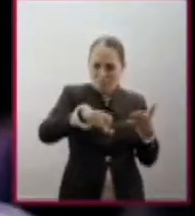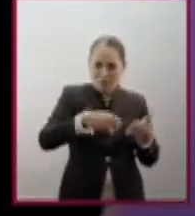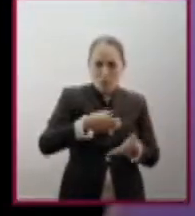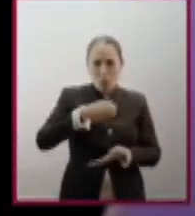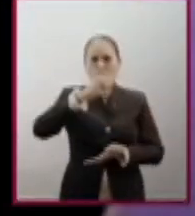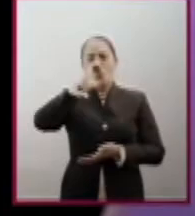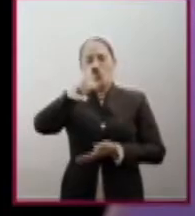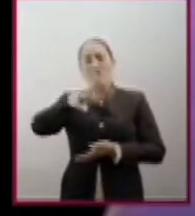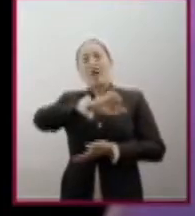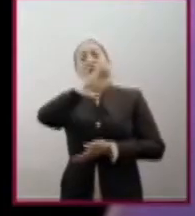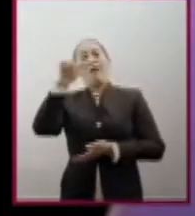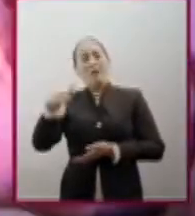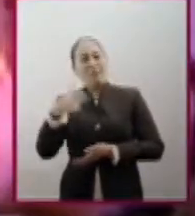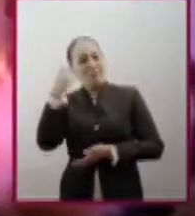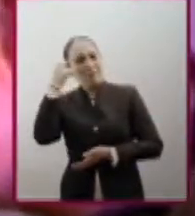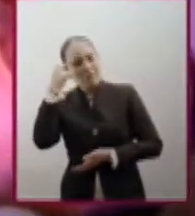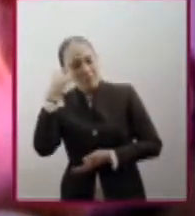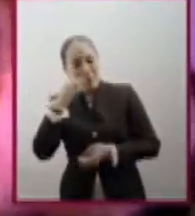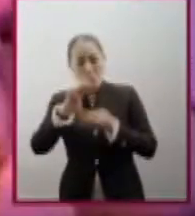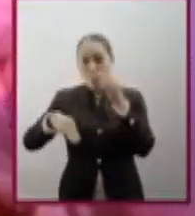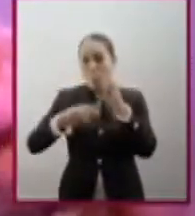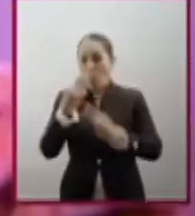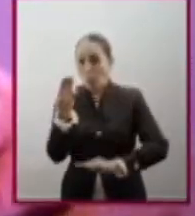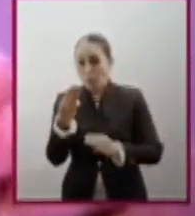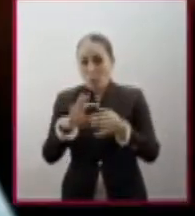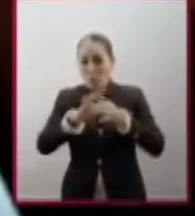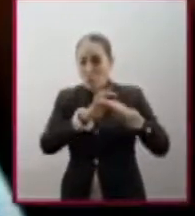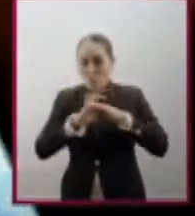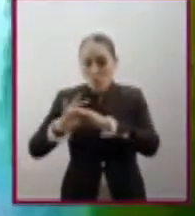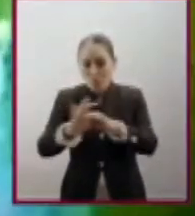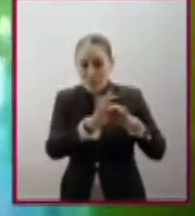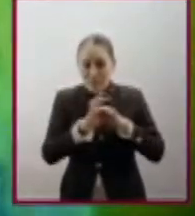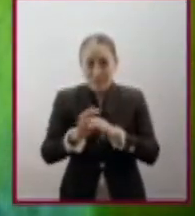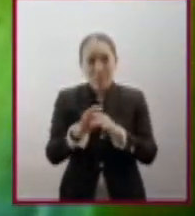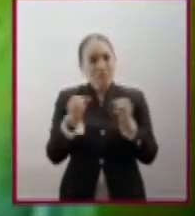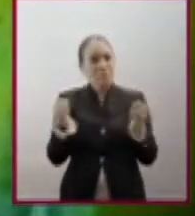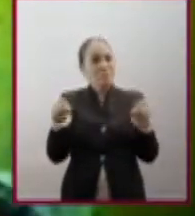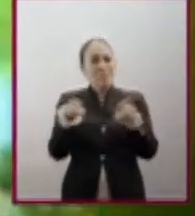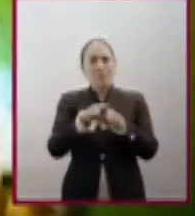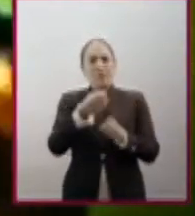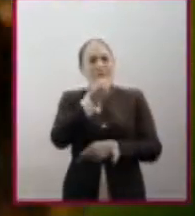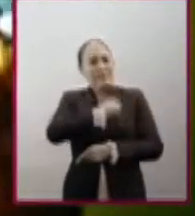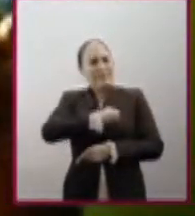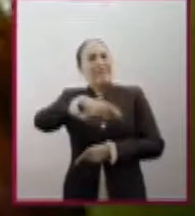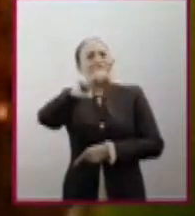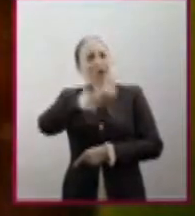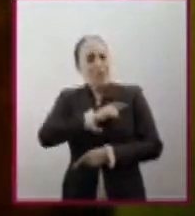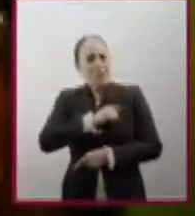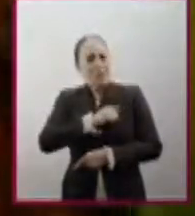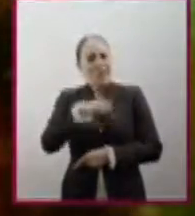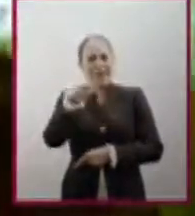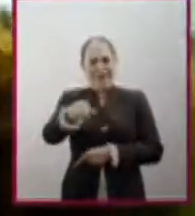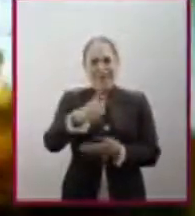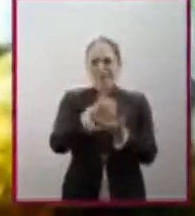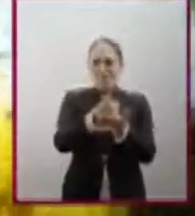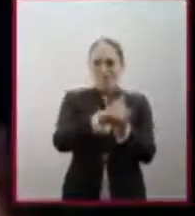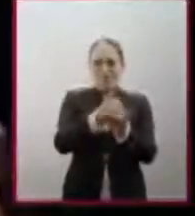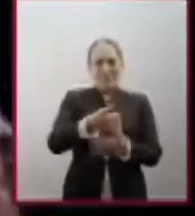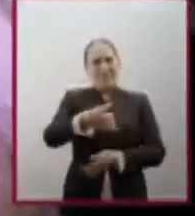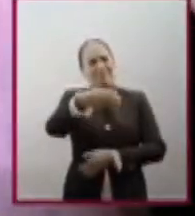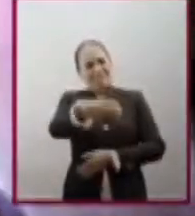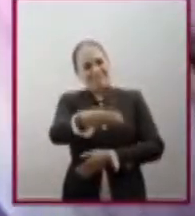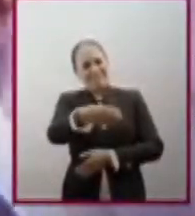de manera mágica con el resto del mundo y nos hace hermanos con tan solo decir salud mientras sostenemos una botella en la